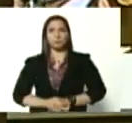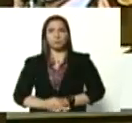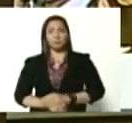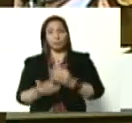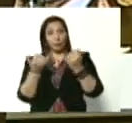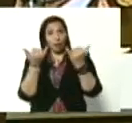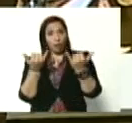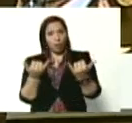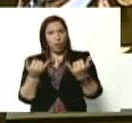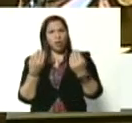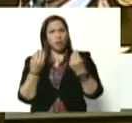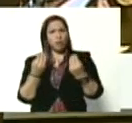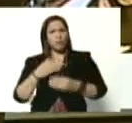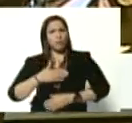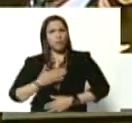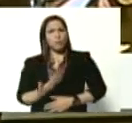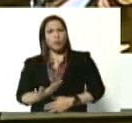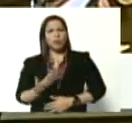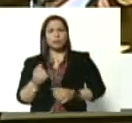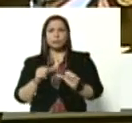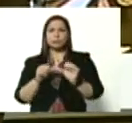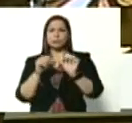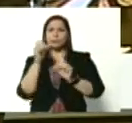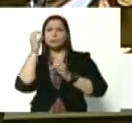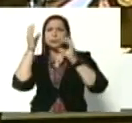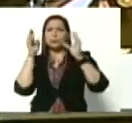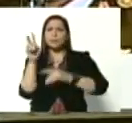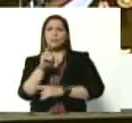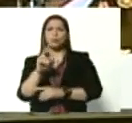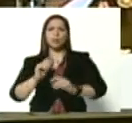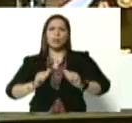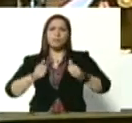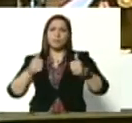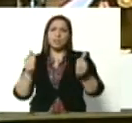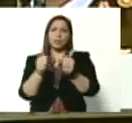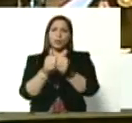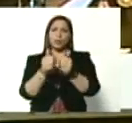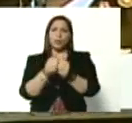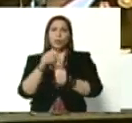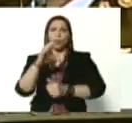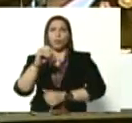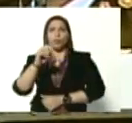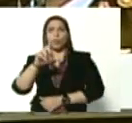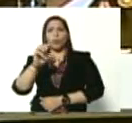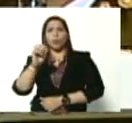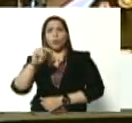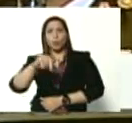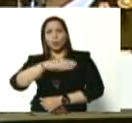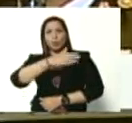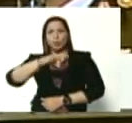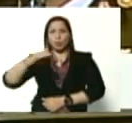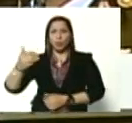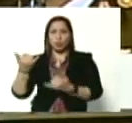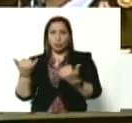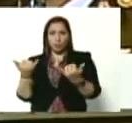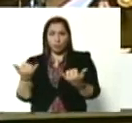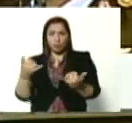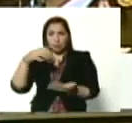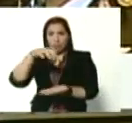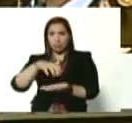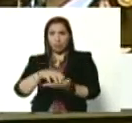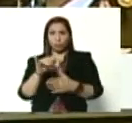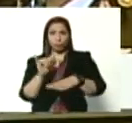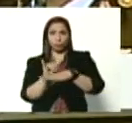cómo pueden seguir inventando que venezuela comienza con colom en las costas de paria actual estado sucre hace